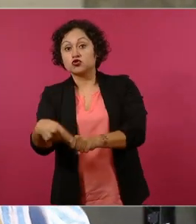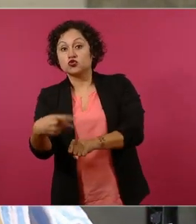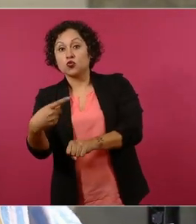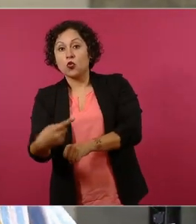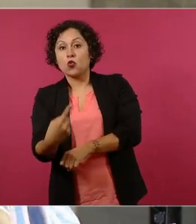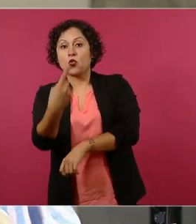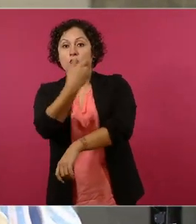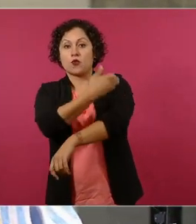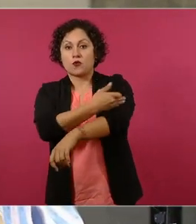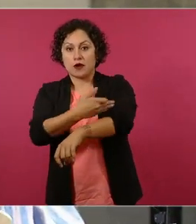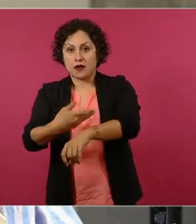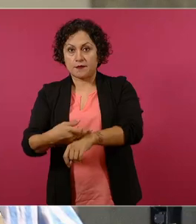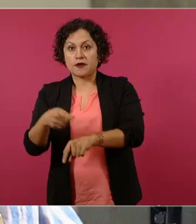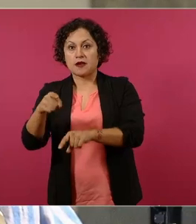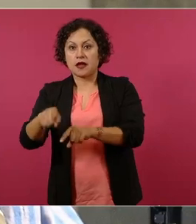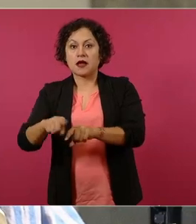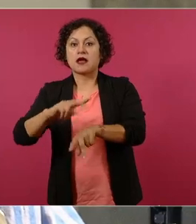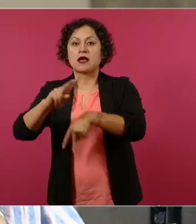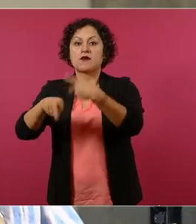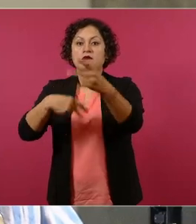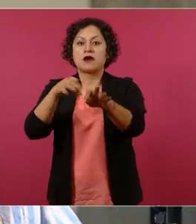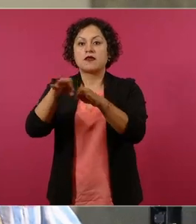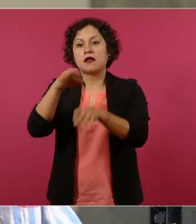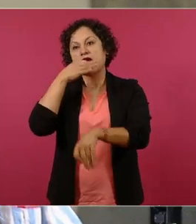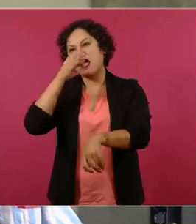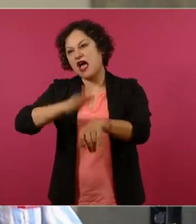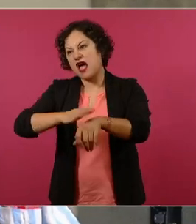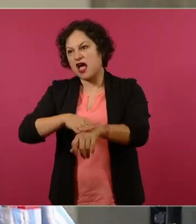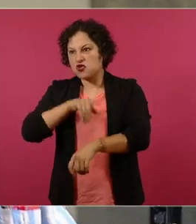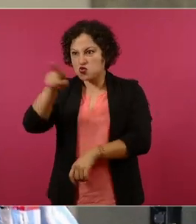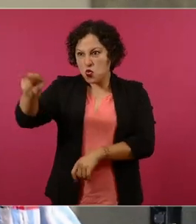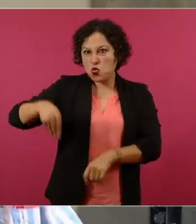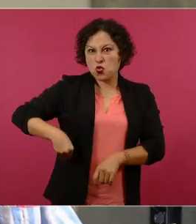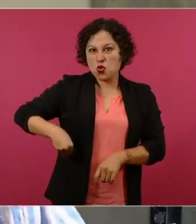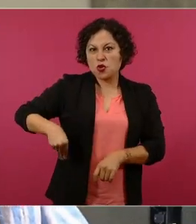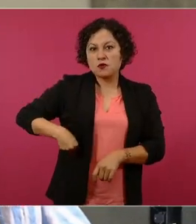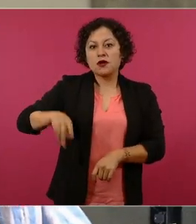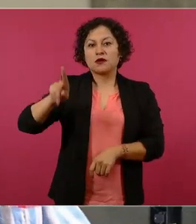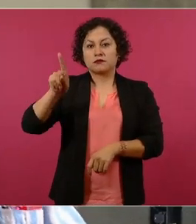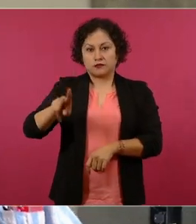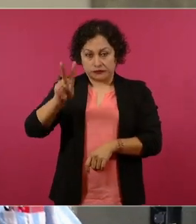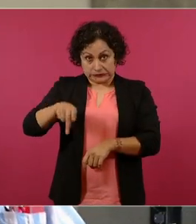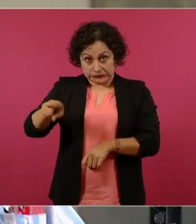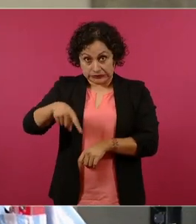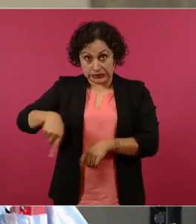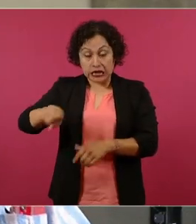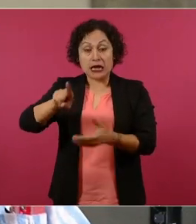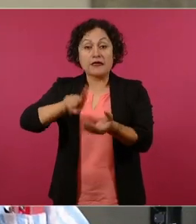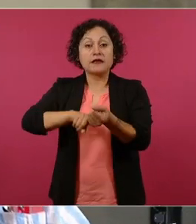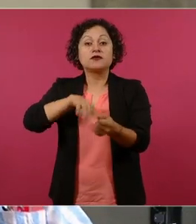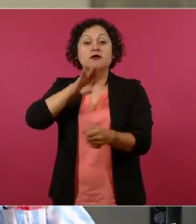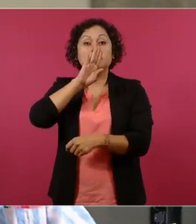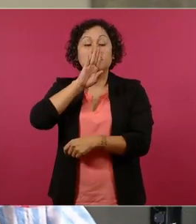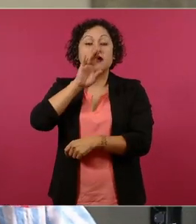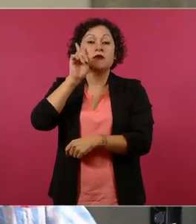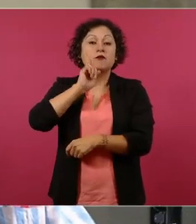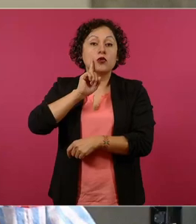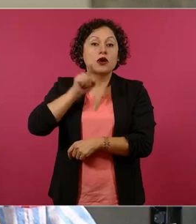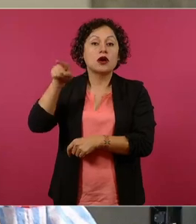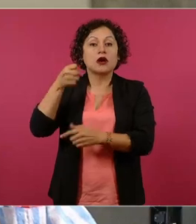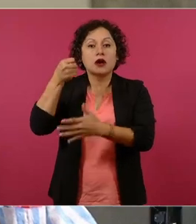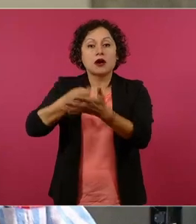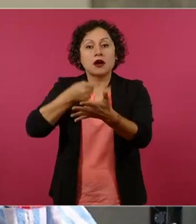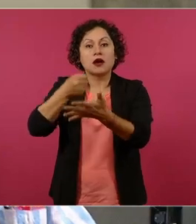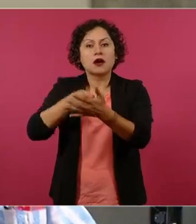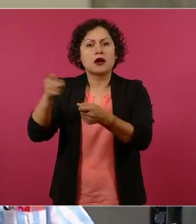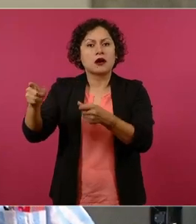madres amenazarla diciendo que ellas tienen la culpa las madres que han estado en esa lucha que han encabezado que no están en un tema